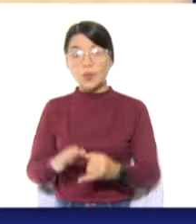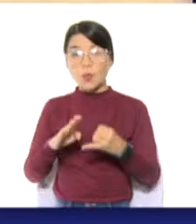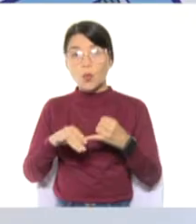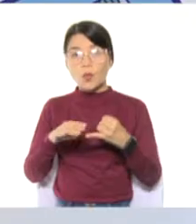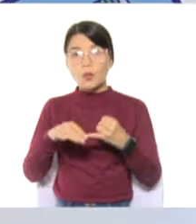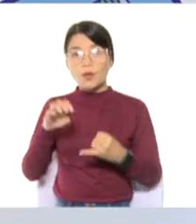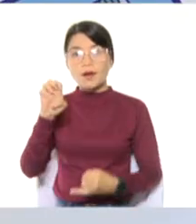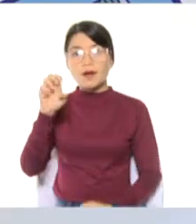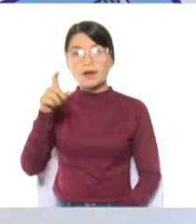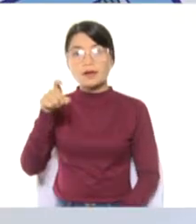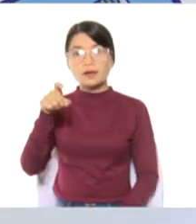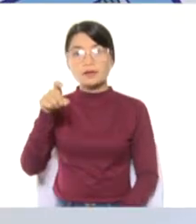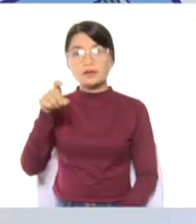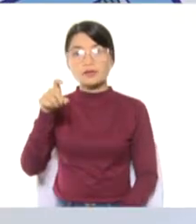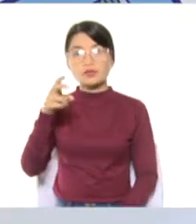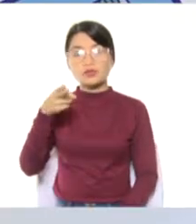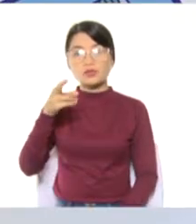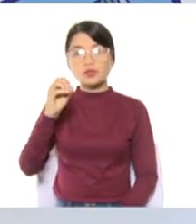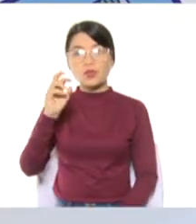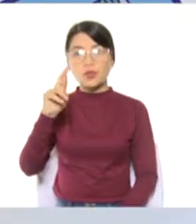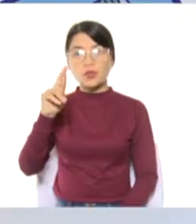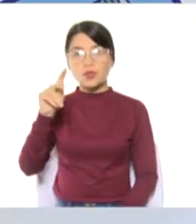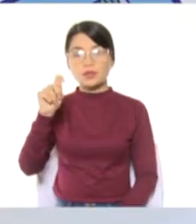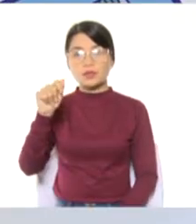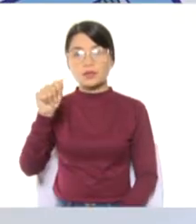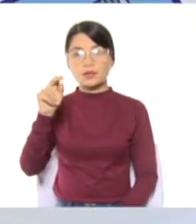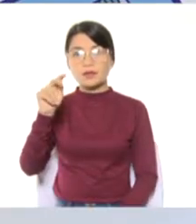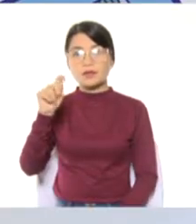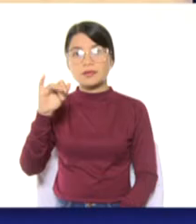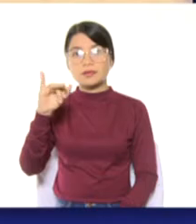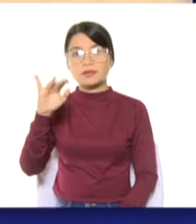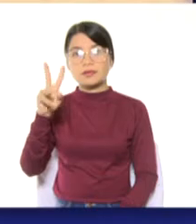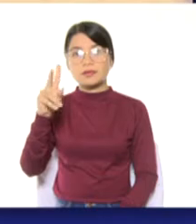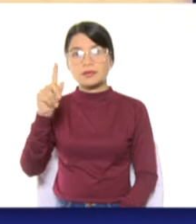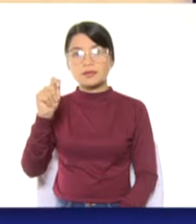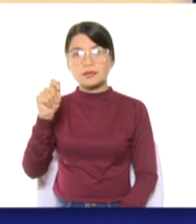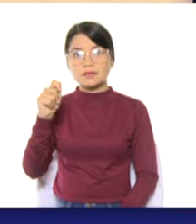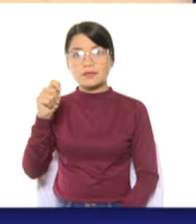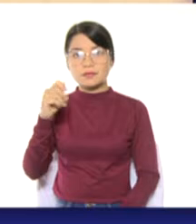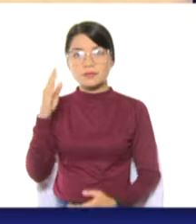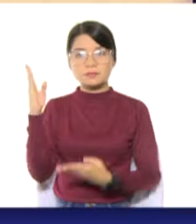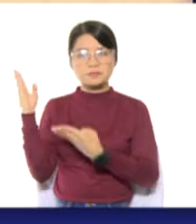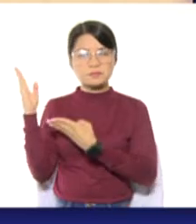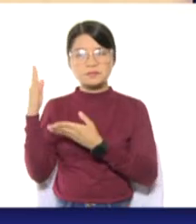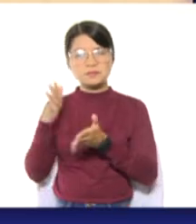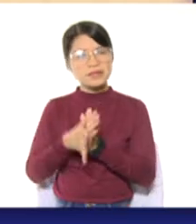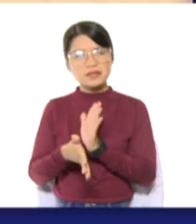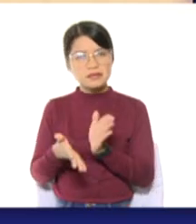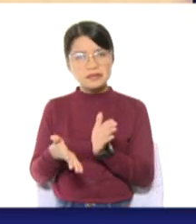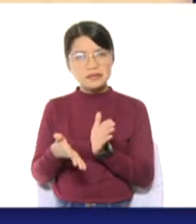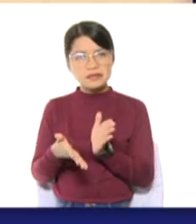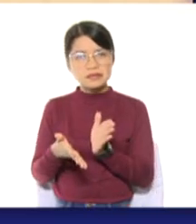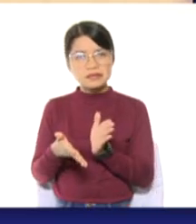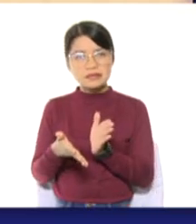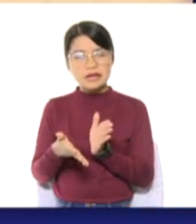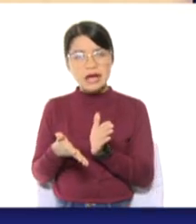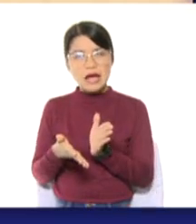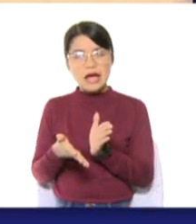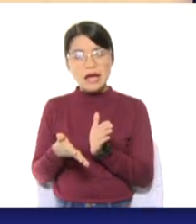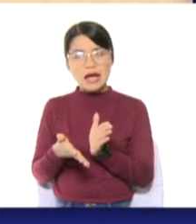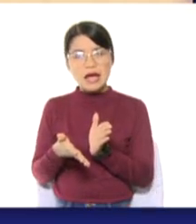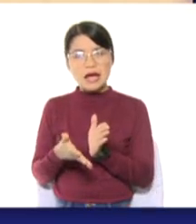exhortativa, que no la habíamos nombrado antes, que sí te la voy a definir, y es realmente lo que busca la